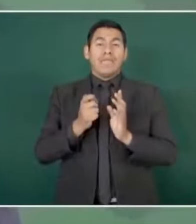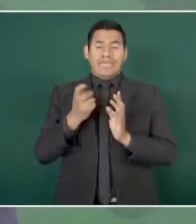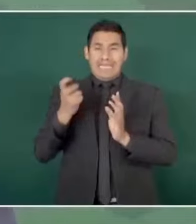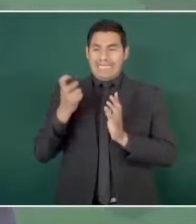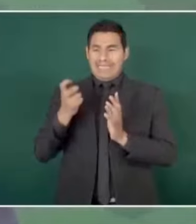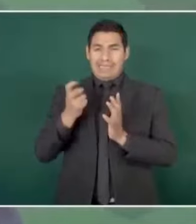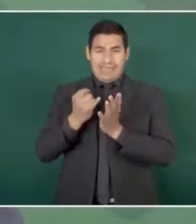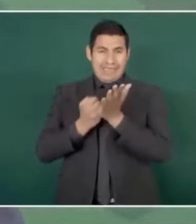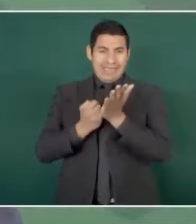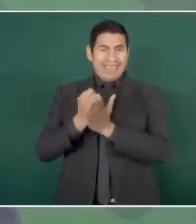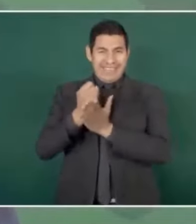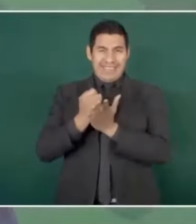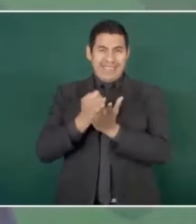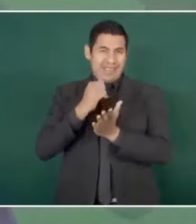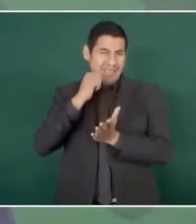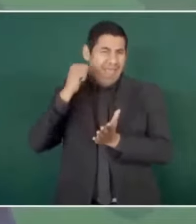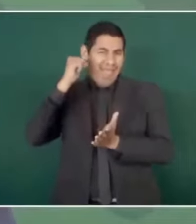tribunal